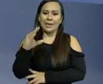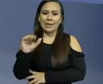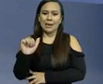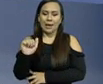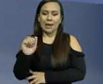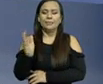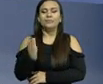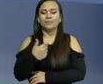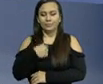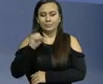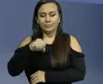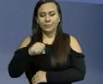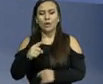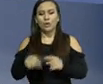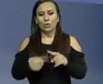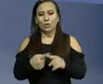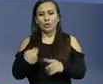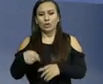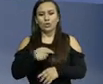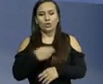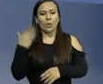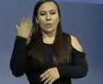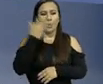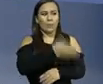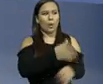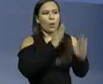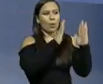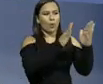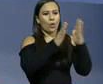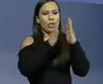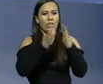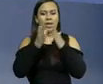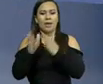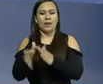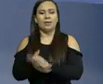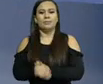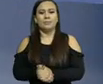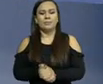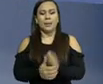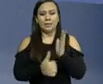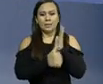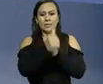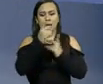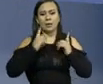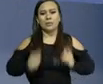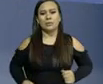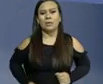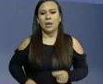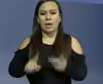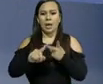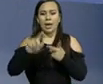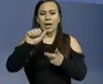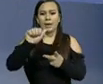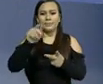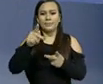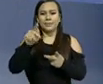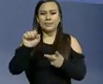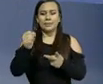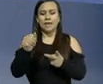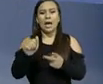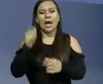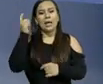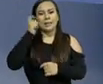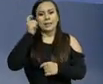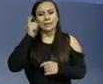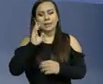particular si vamos a visitar bodegas del ministerio de salud vamos a ir al barça tenemos la necesidad